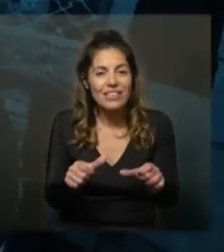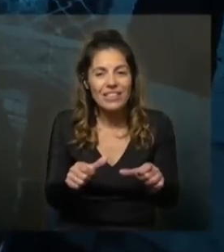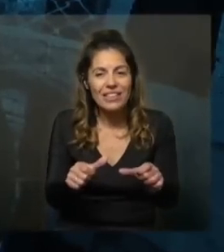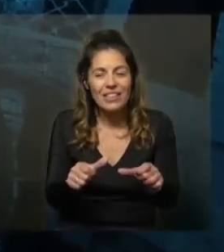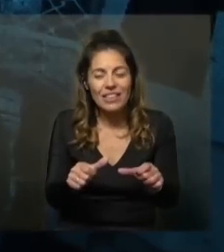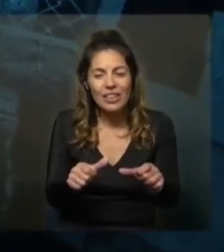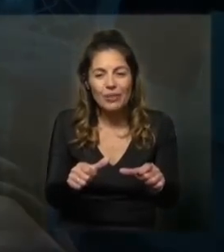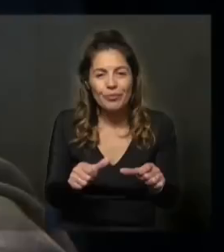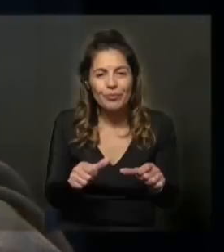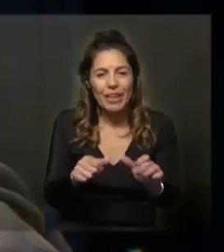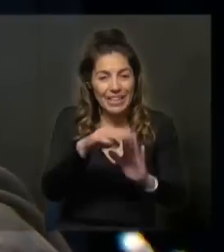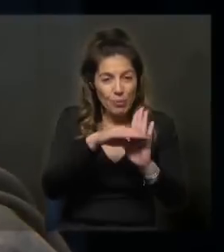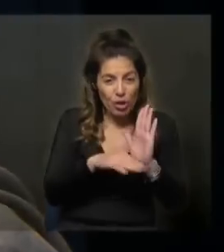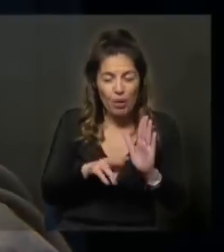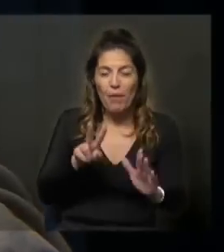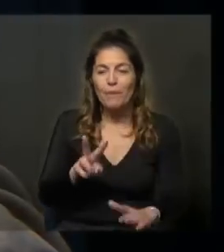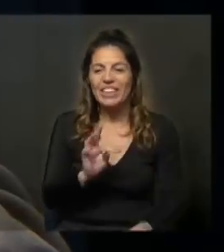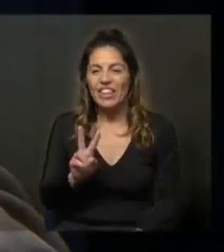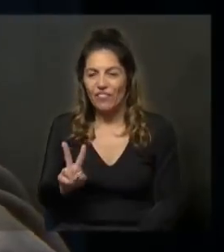en VeTV